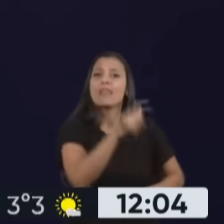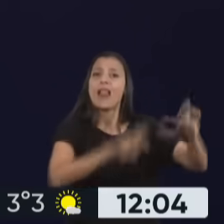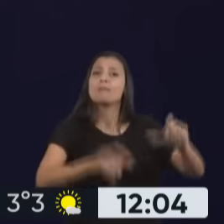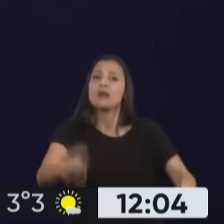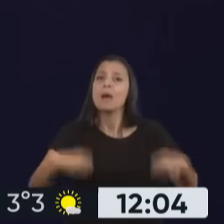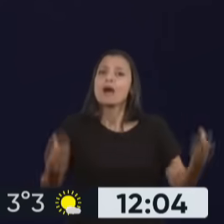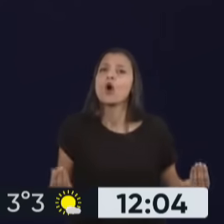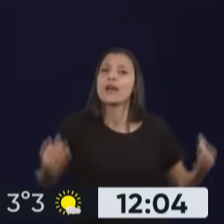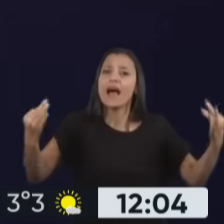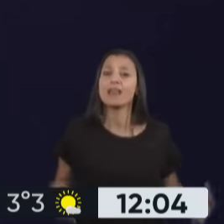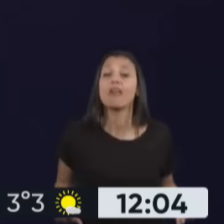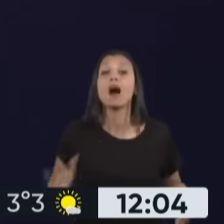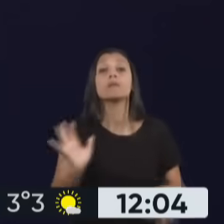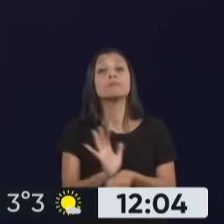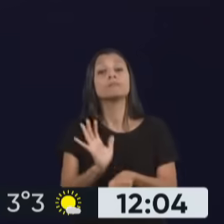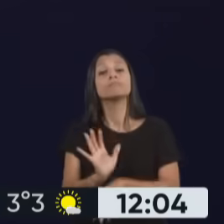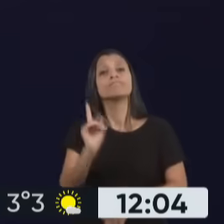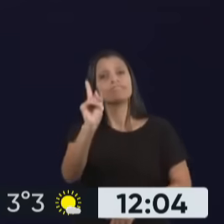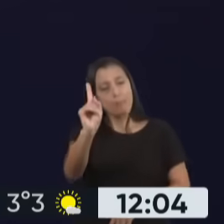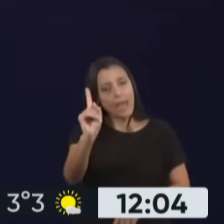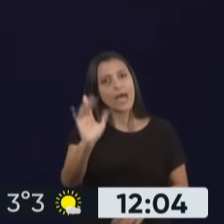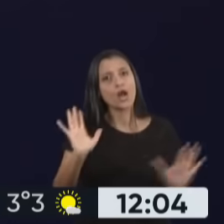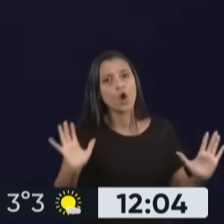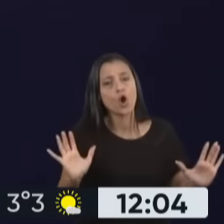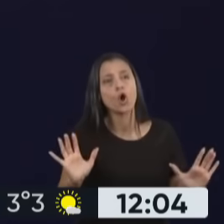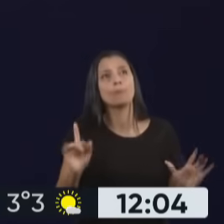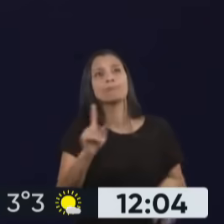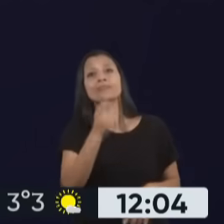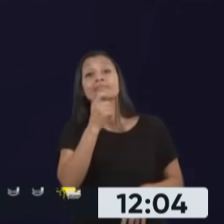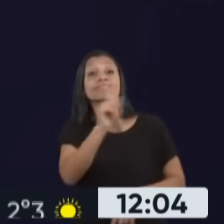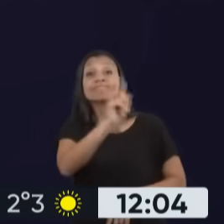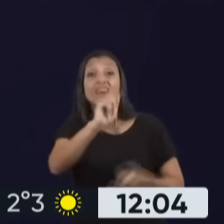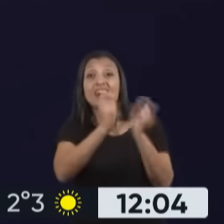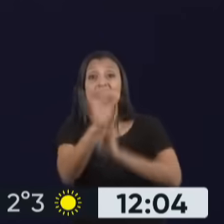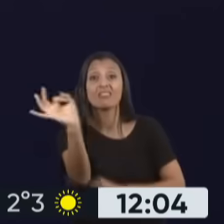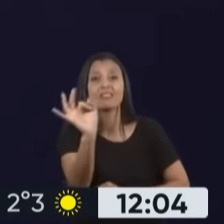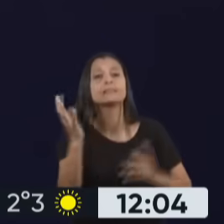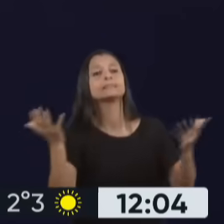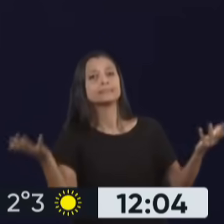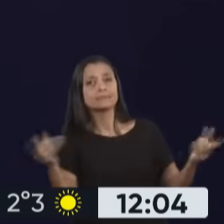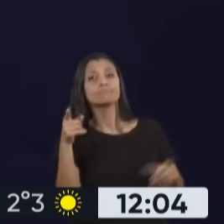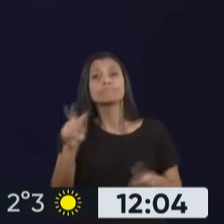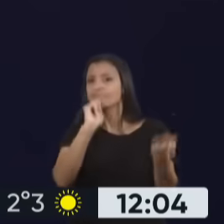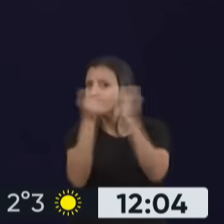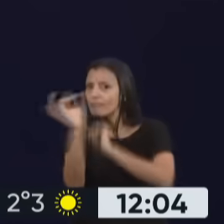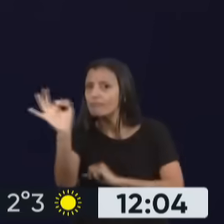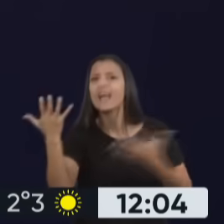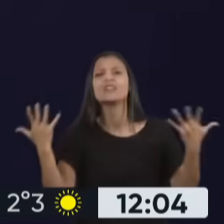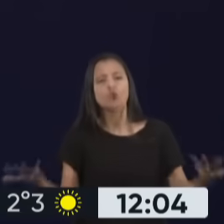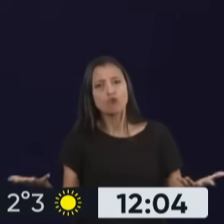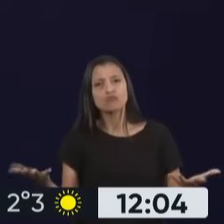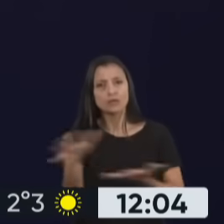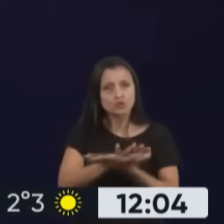bueno, que el no cambio o la no reforma, bueno, ¿cómo eso hace entonces